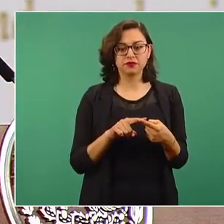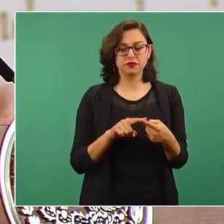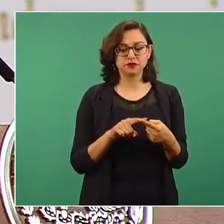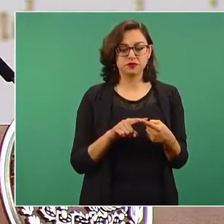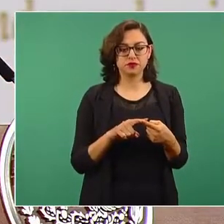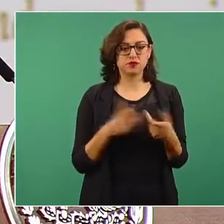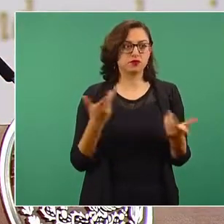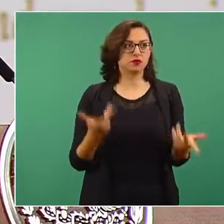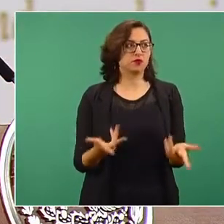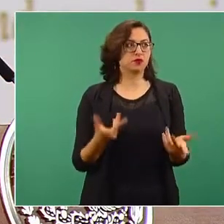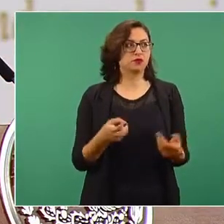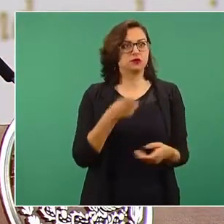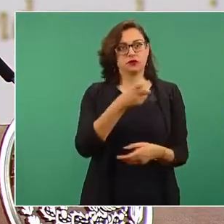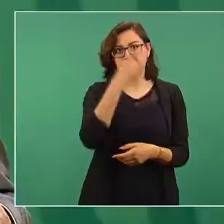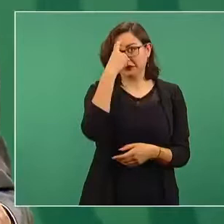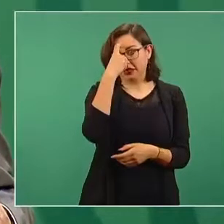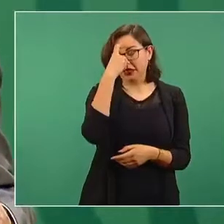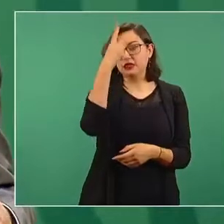Eso se creó hace